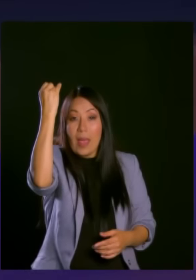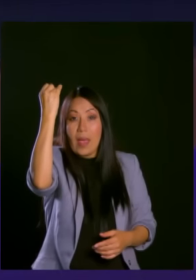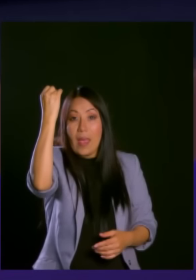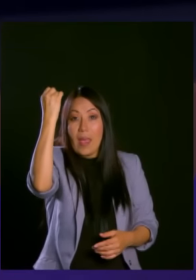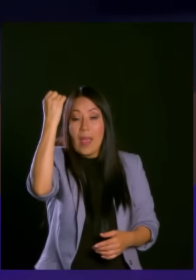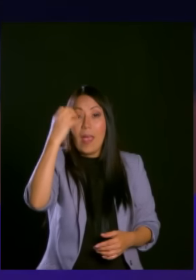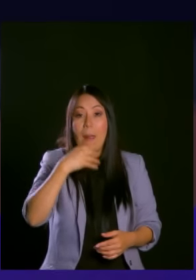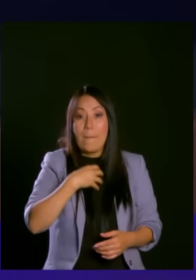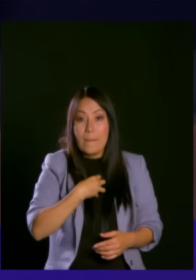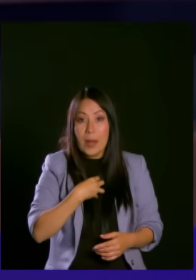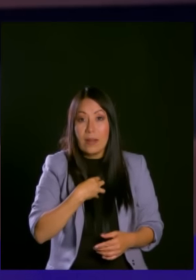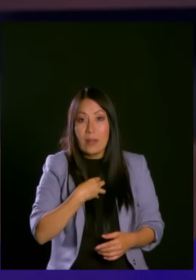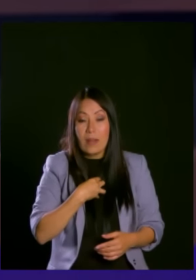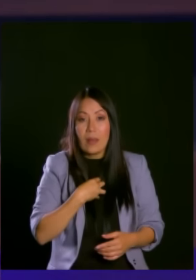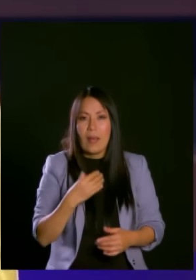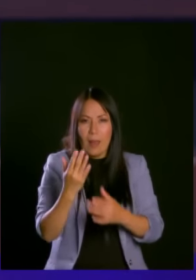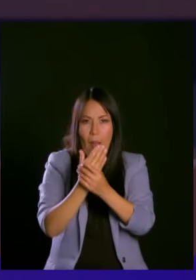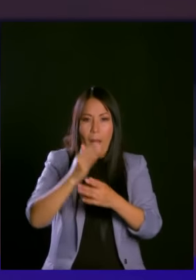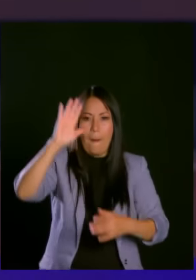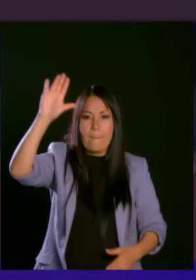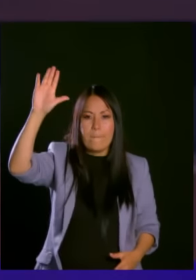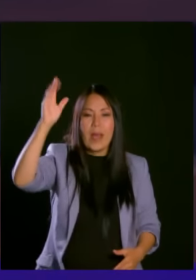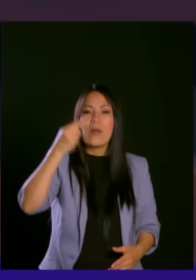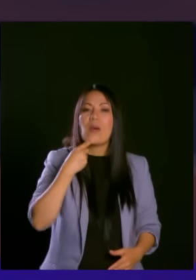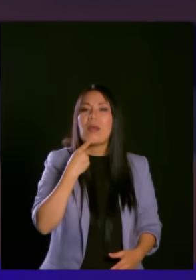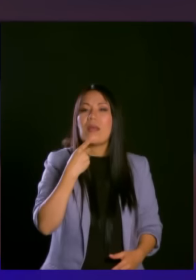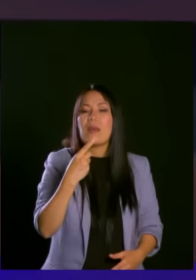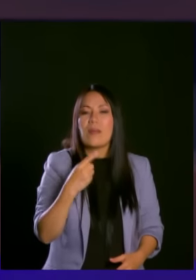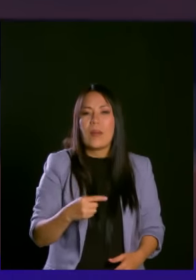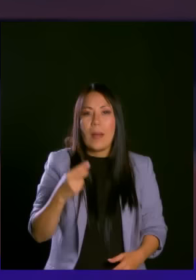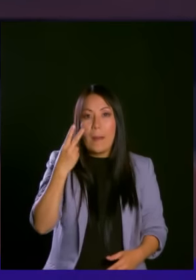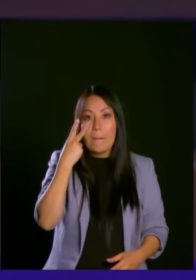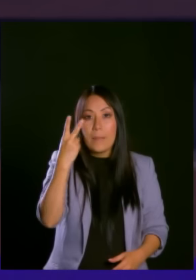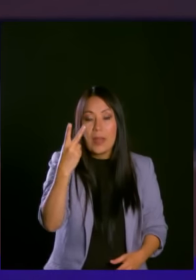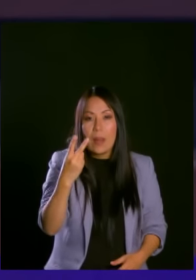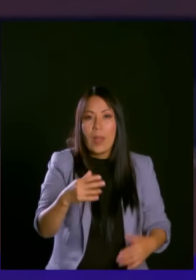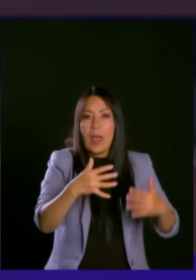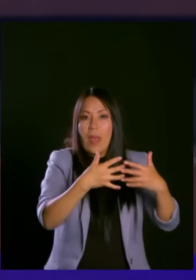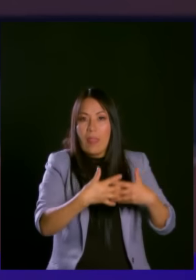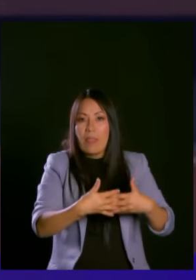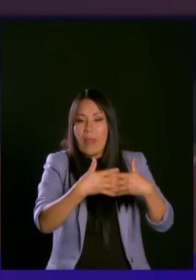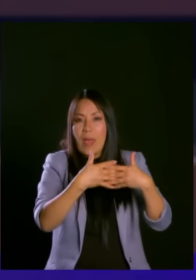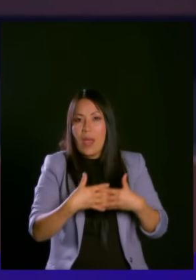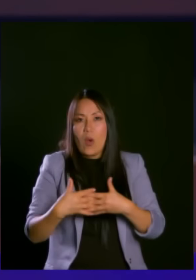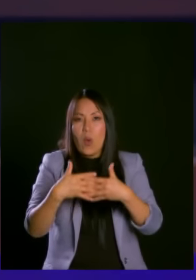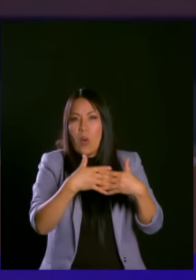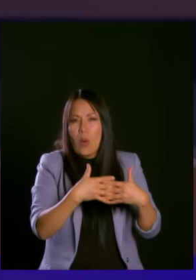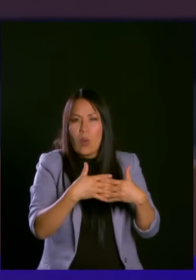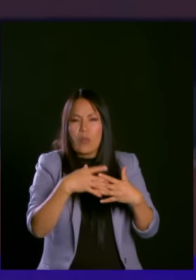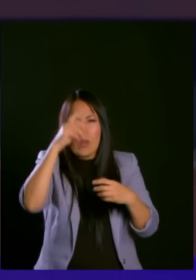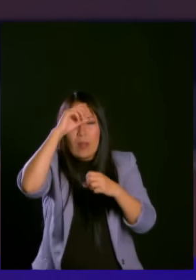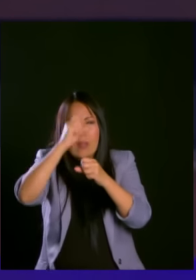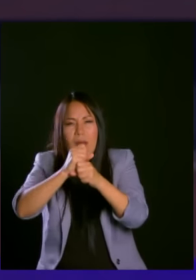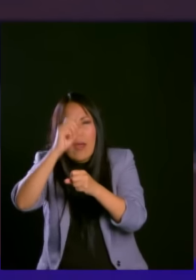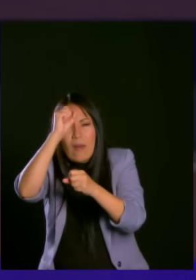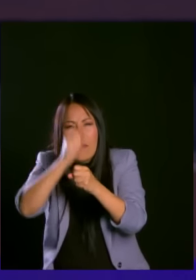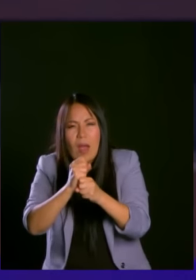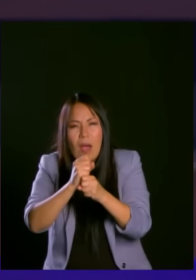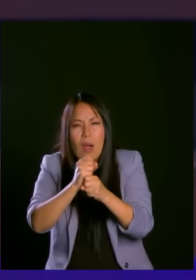Quiero que me mires y dime si lo que vas a emprender, negocio, trabajo, tiene algo que ver con Dios o está asociado con